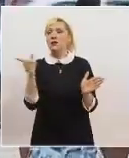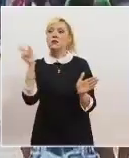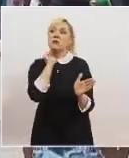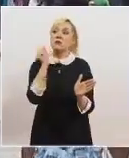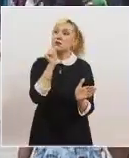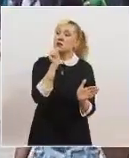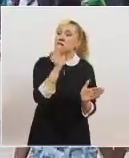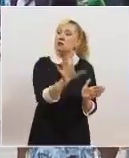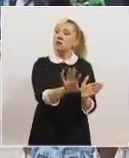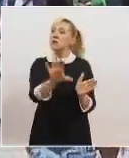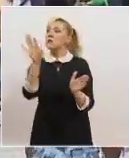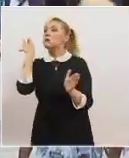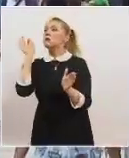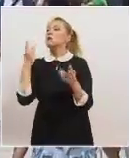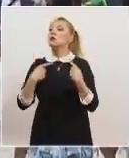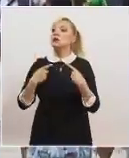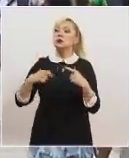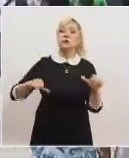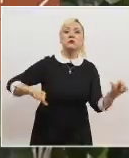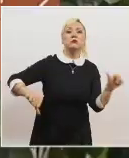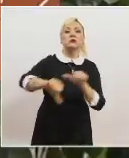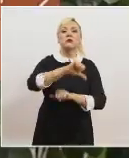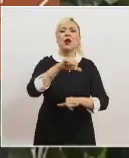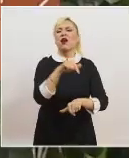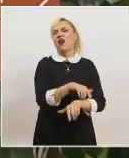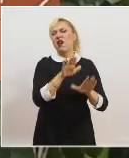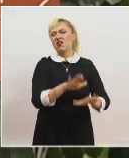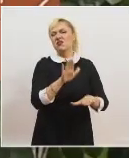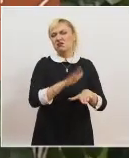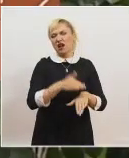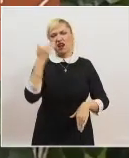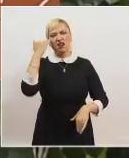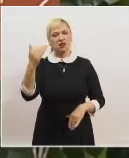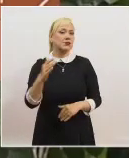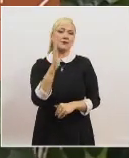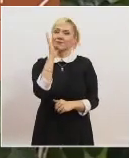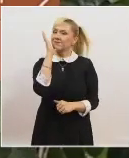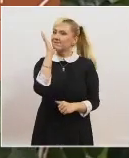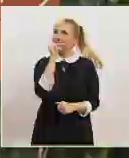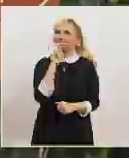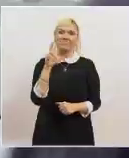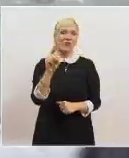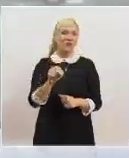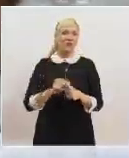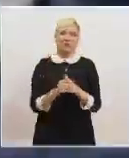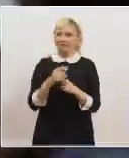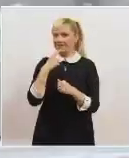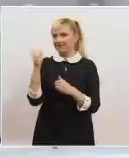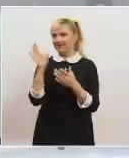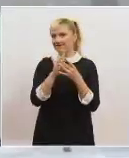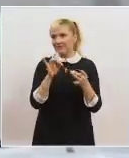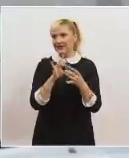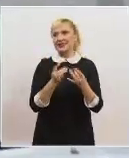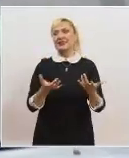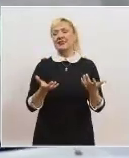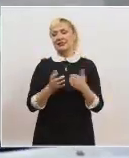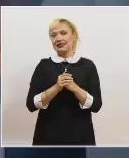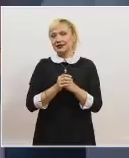no hubiera designado a la persona para sustituirla. Para el canal del Poder Judicial de la Federación, Mario López